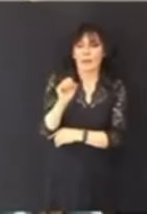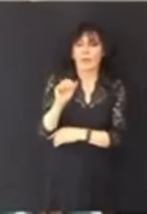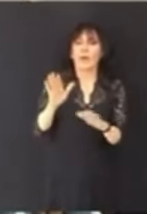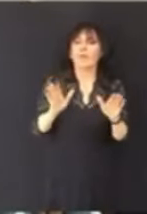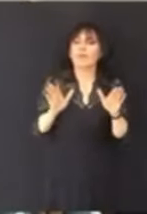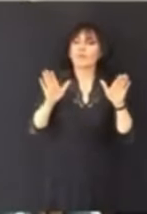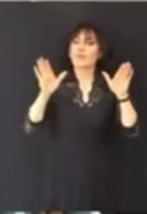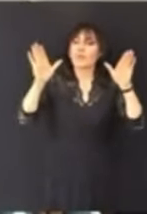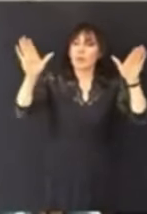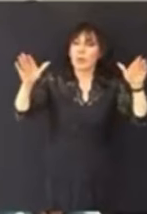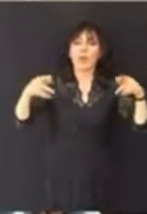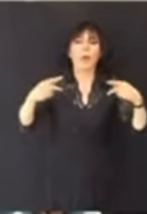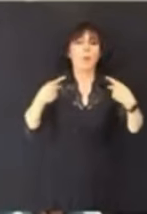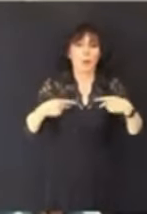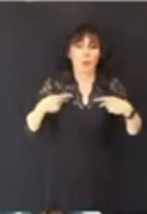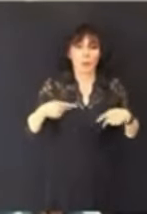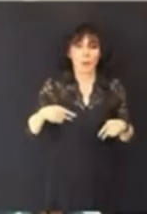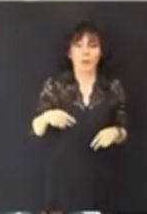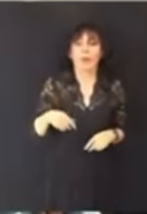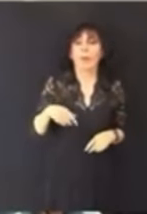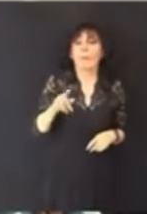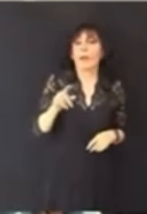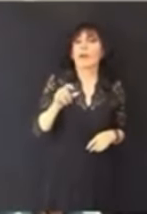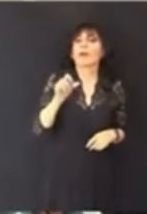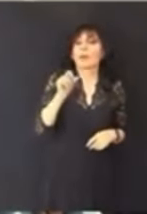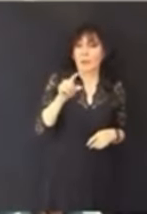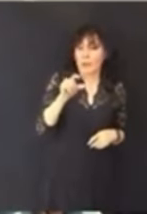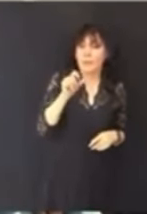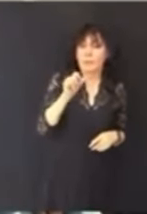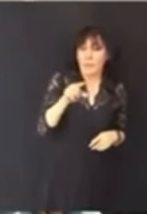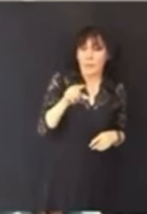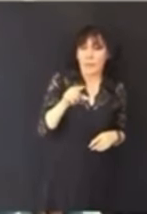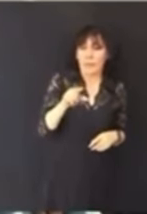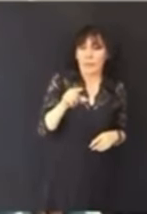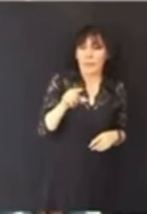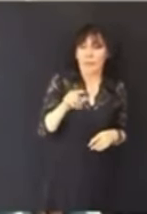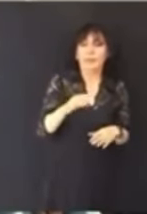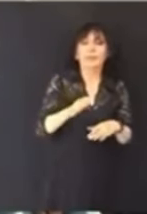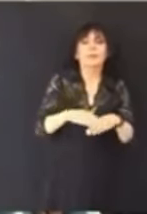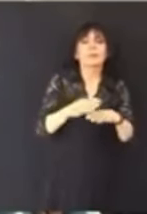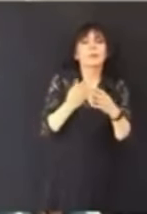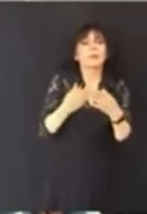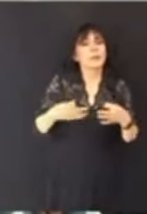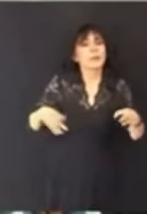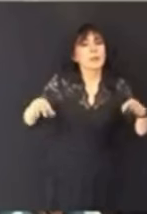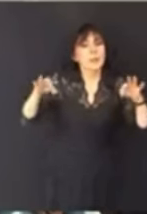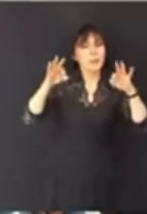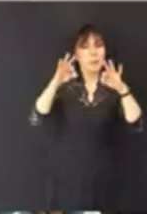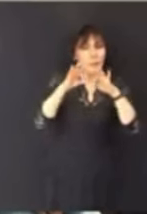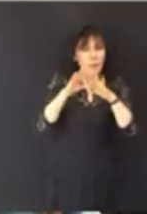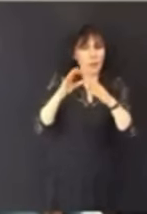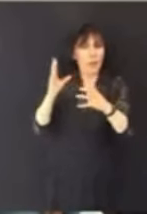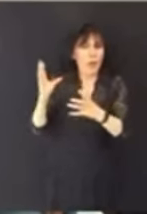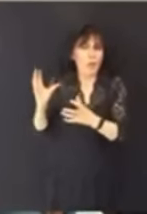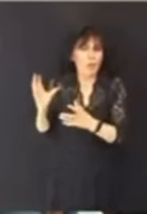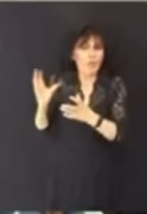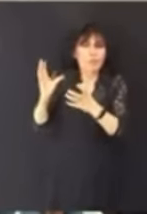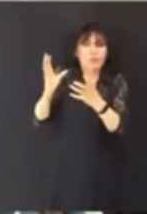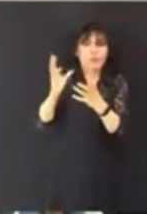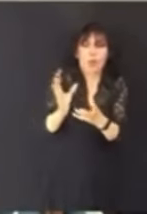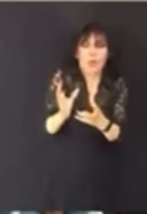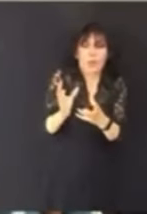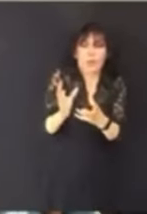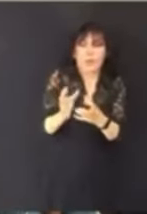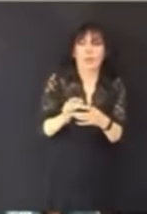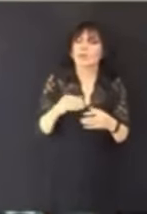pasajeros, ya es de todo el país el principal aeropuerto de carga. Toda